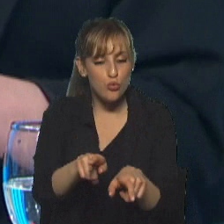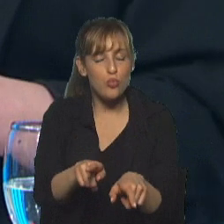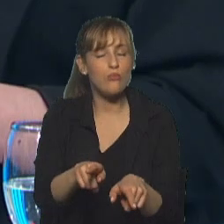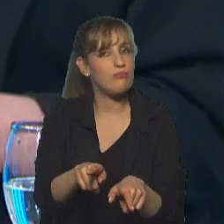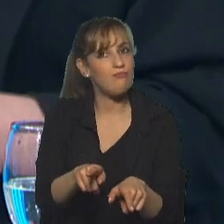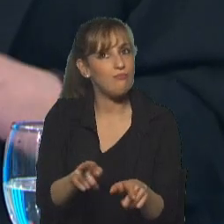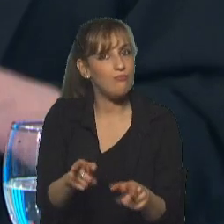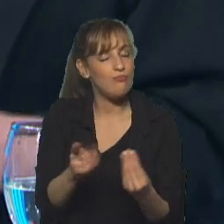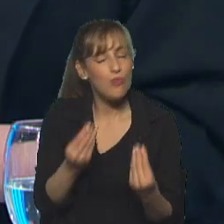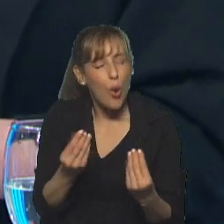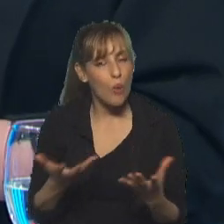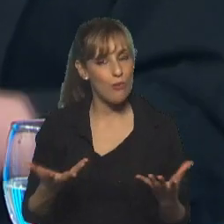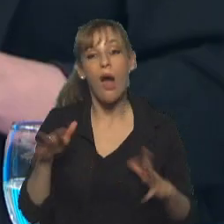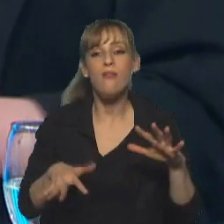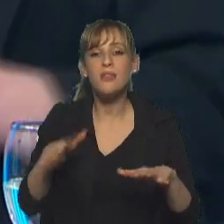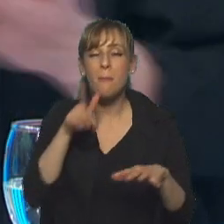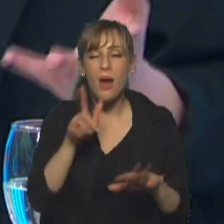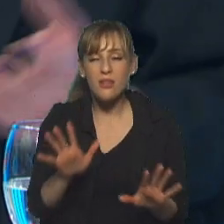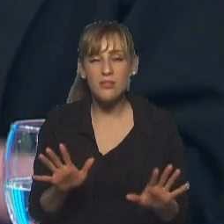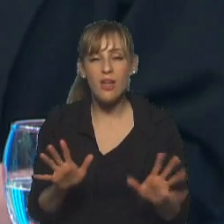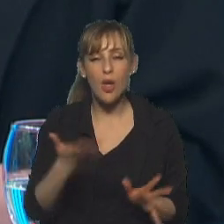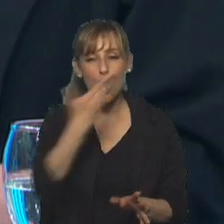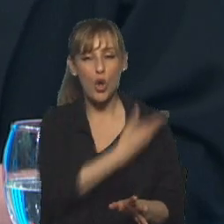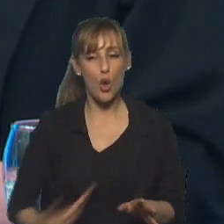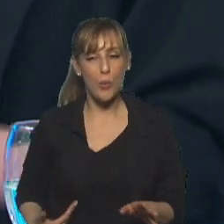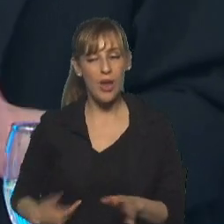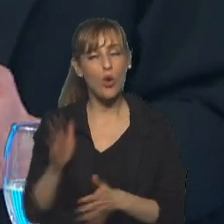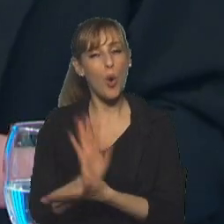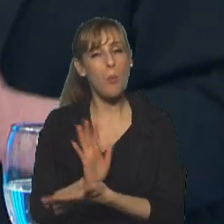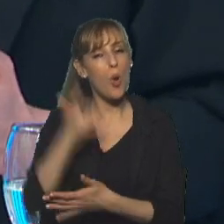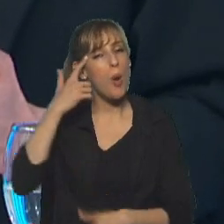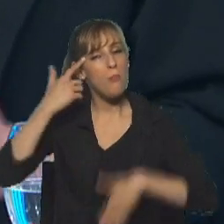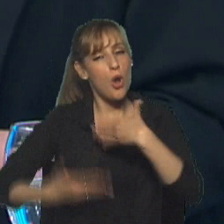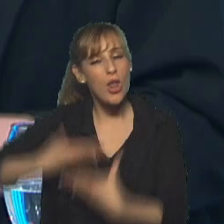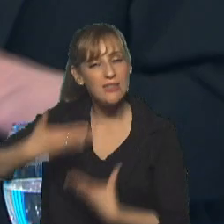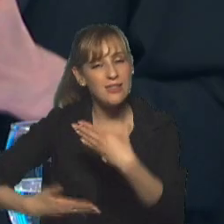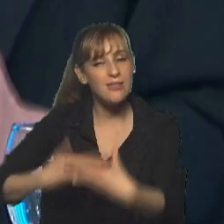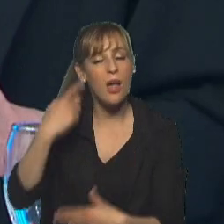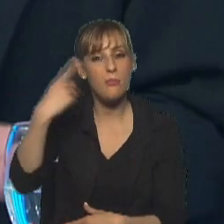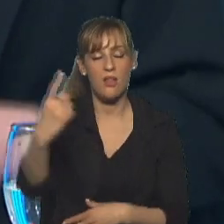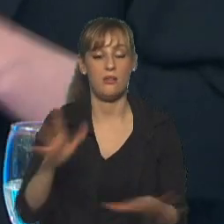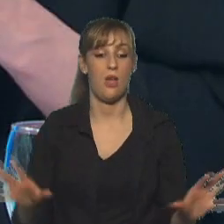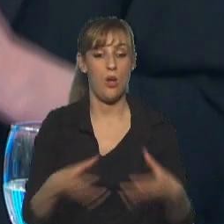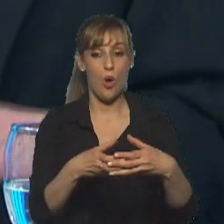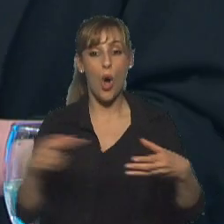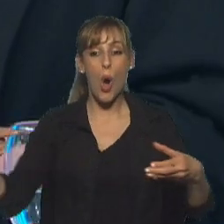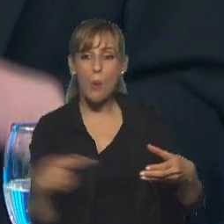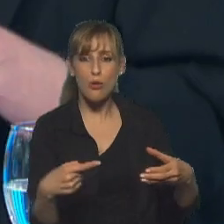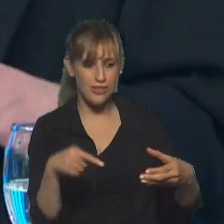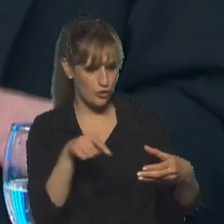A veces pareciera que los gobiernos progresistas dicen, bueno, la verdad es que la oposición es tan grande, el poder político, el